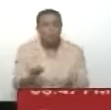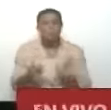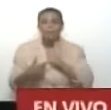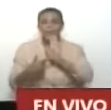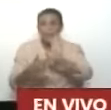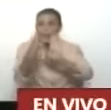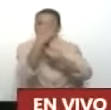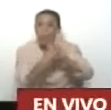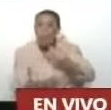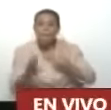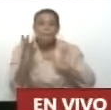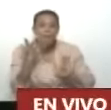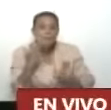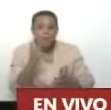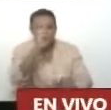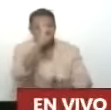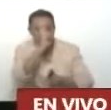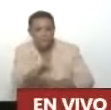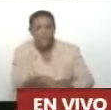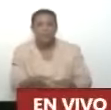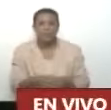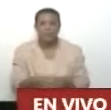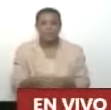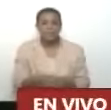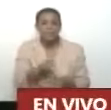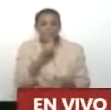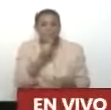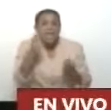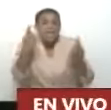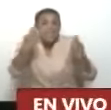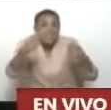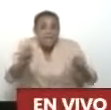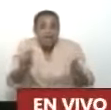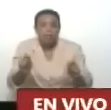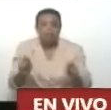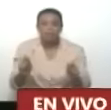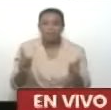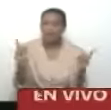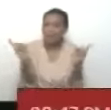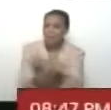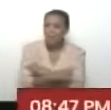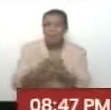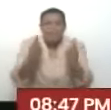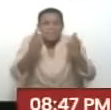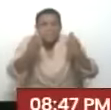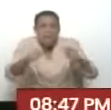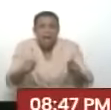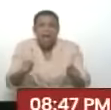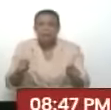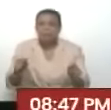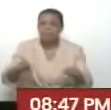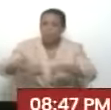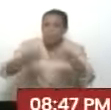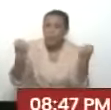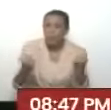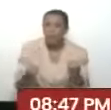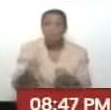de democracia, de respeto, y quienes traten de mancharlo, y eso tiene que recordarlo para siempre, los